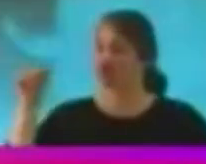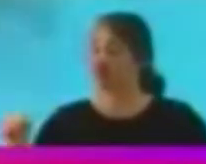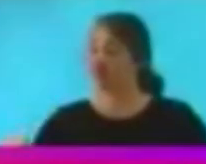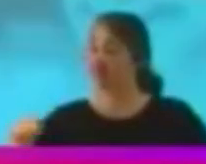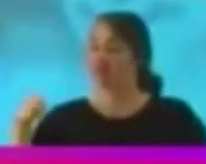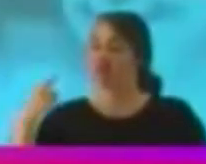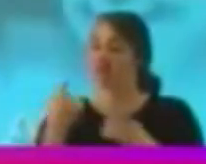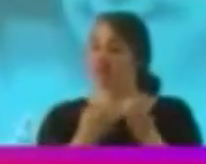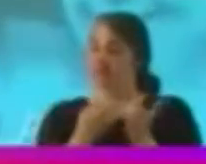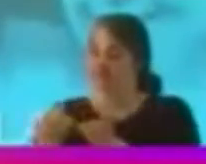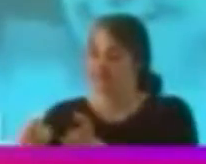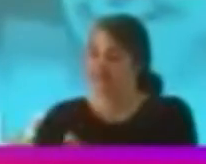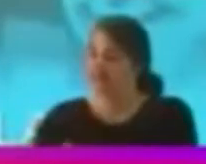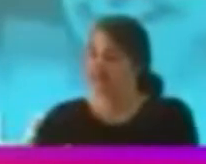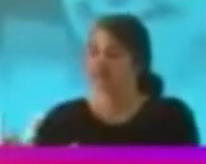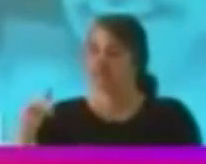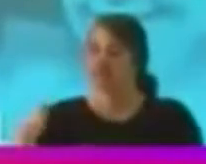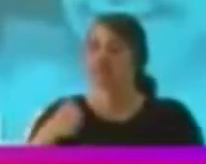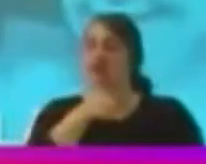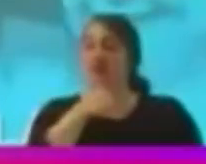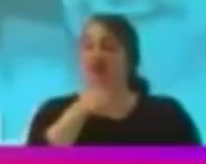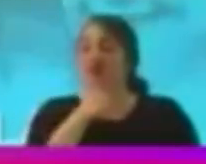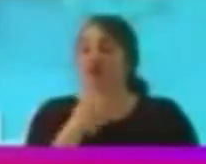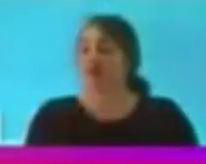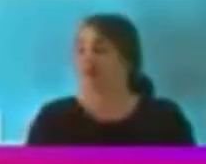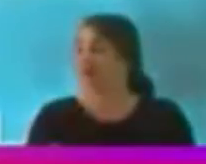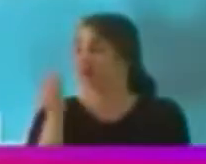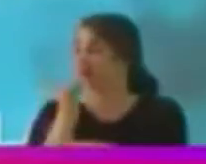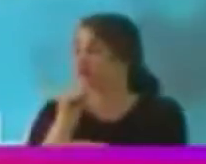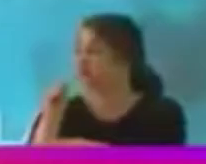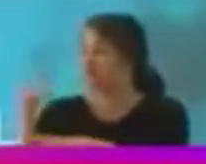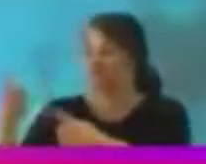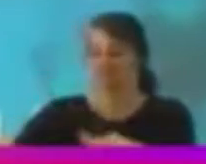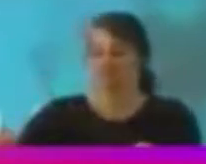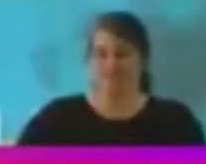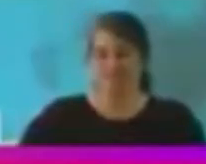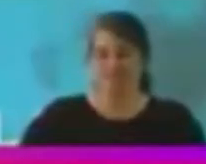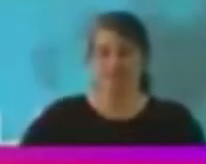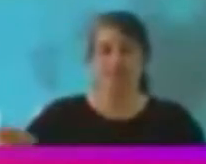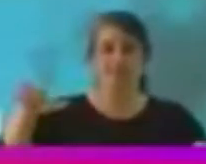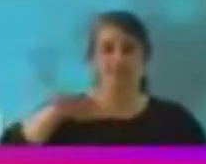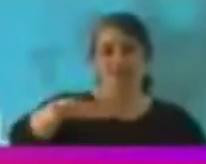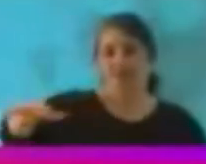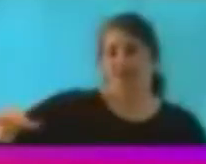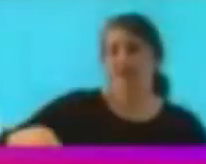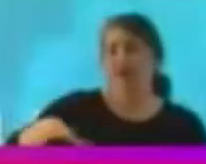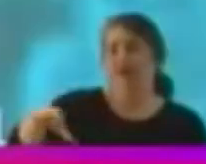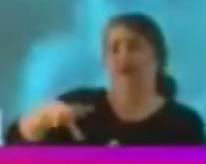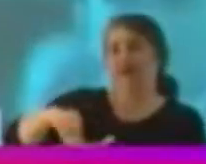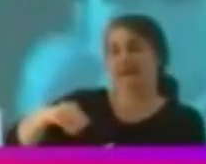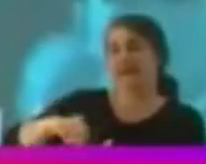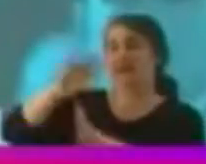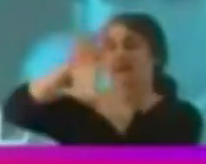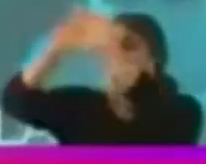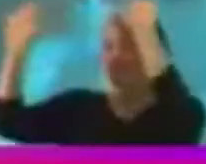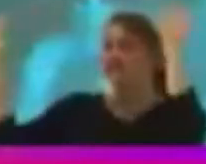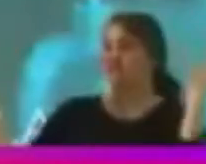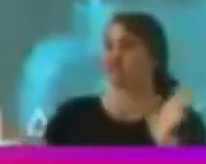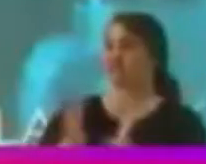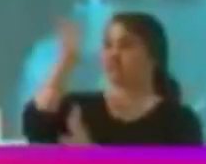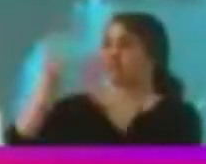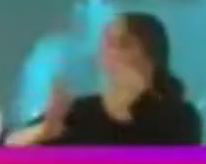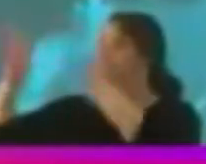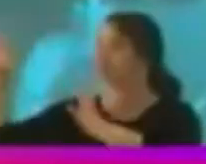las políticas vinculadas con el manejo ordenado de los recursos naturales, tanto el suelo, el agua, la vegetación, las actividades